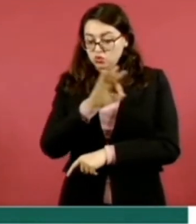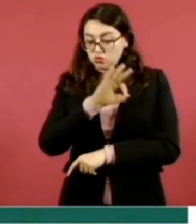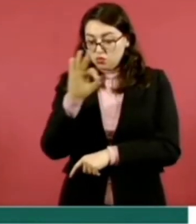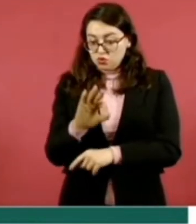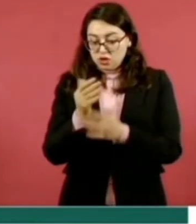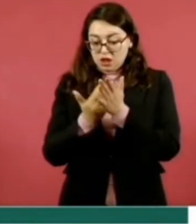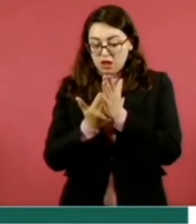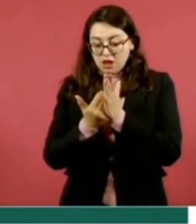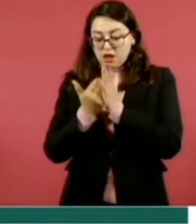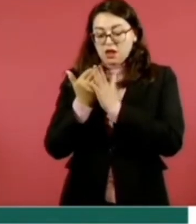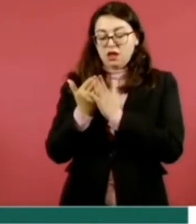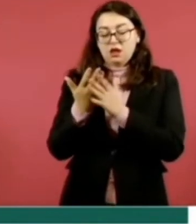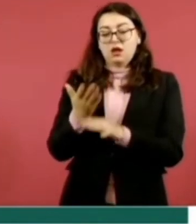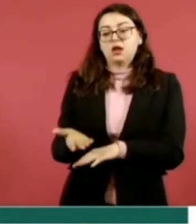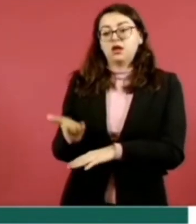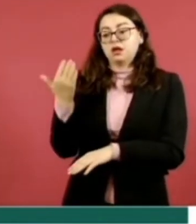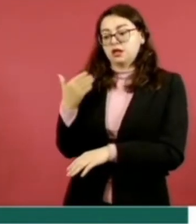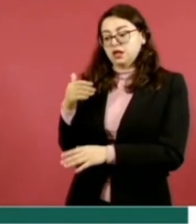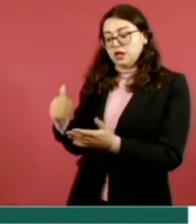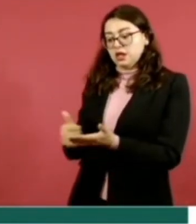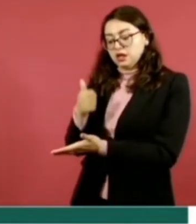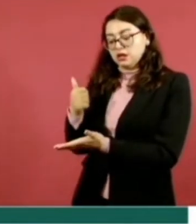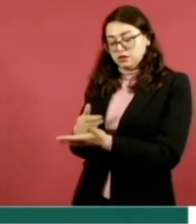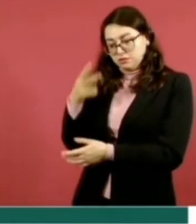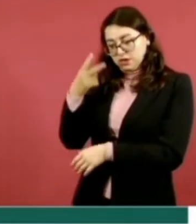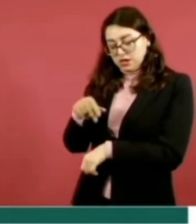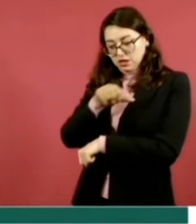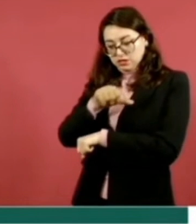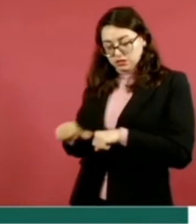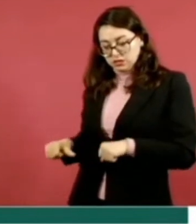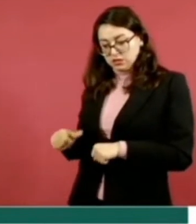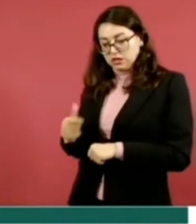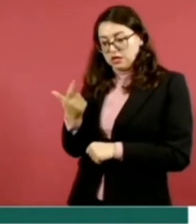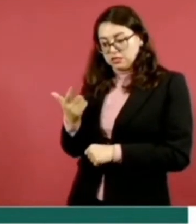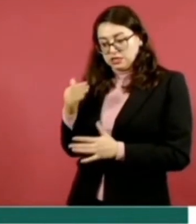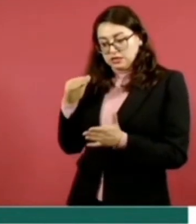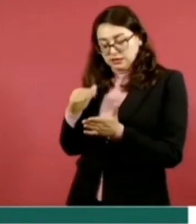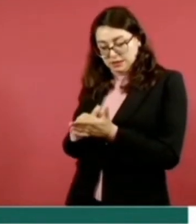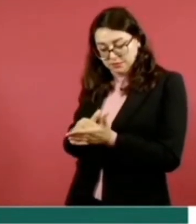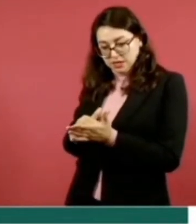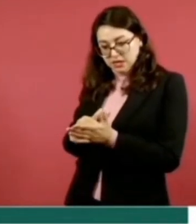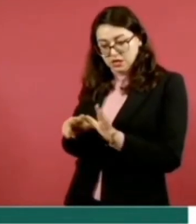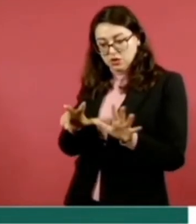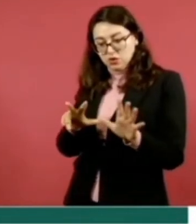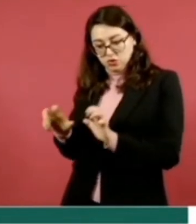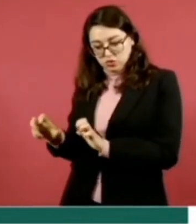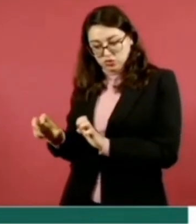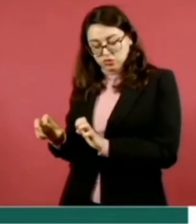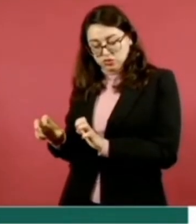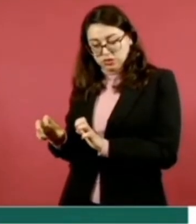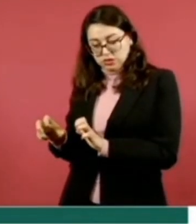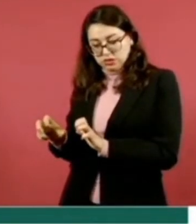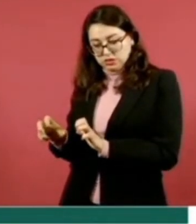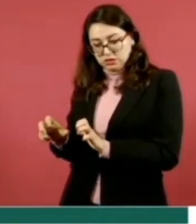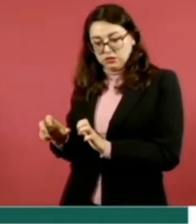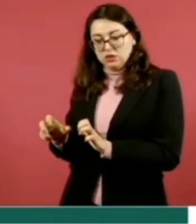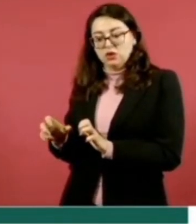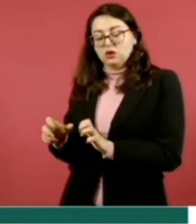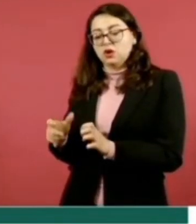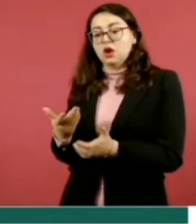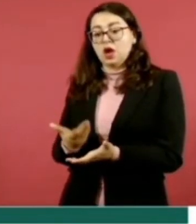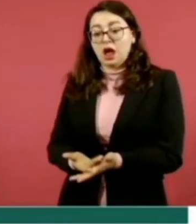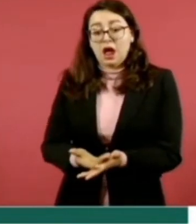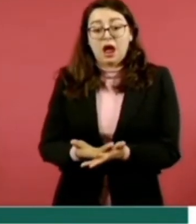realizadas en un mes. En la Ciudad de México se realizaron de 7,849 cirugías en promedio en el